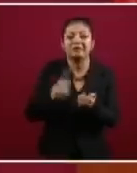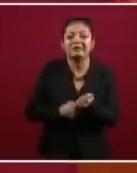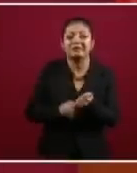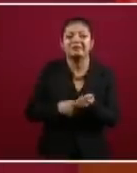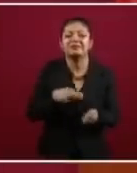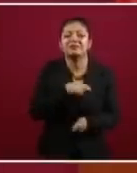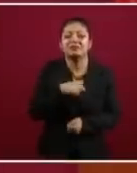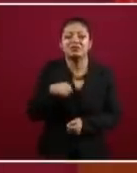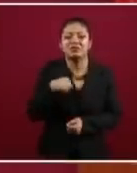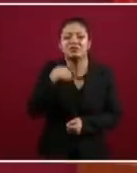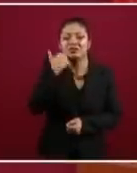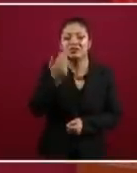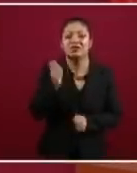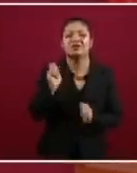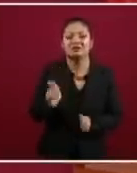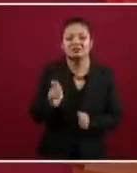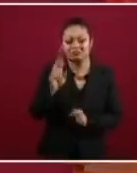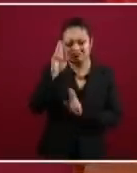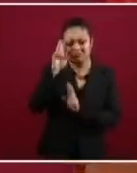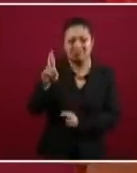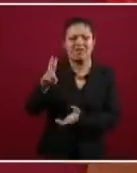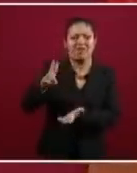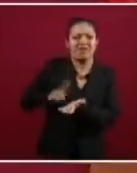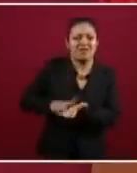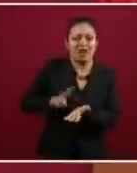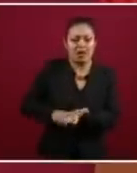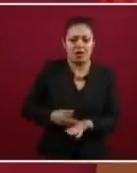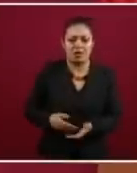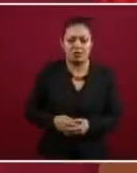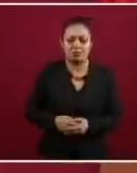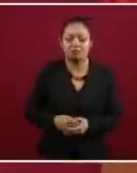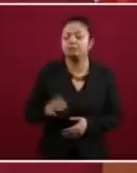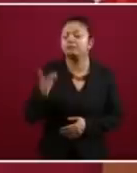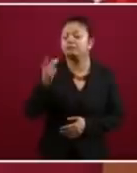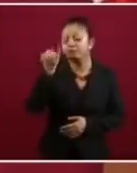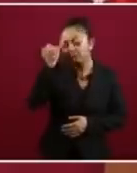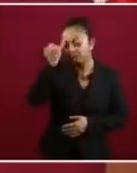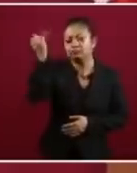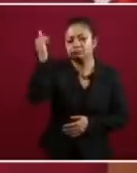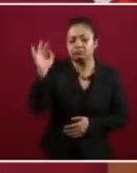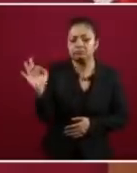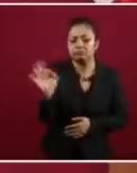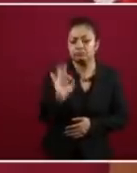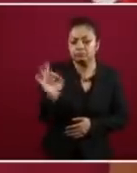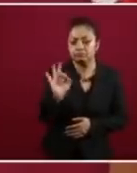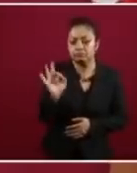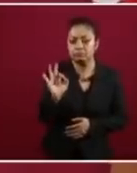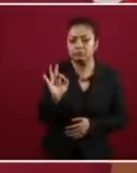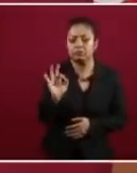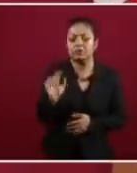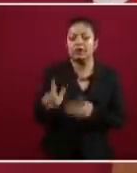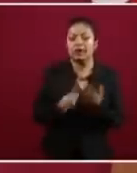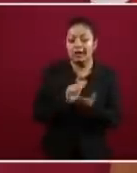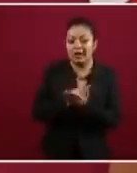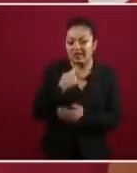principios. Si en el supuesto de que legalmente se